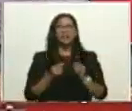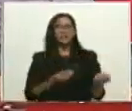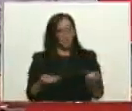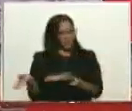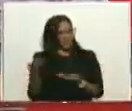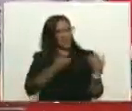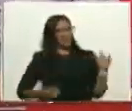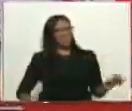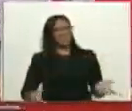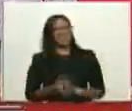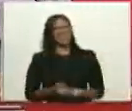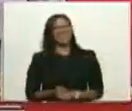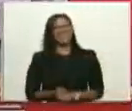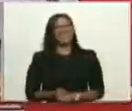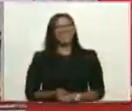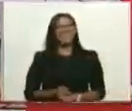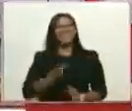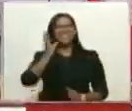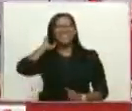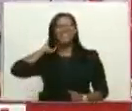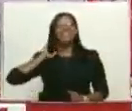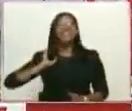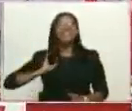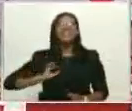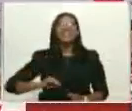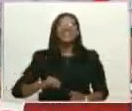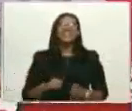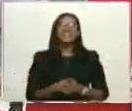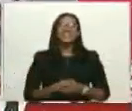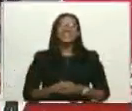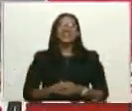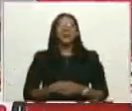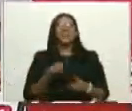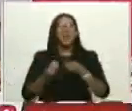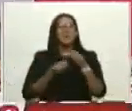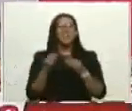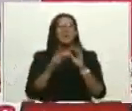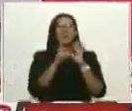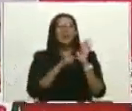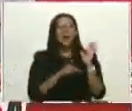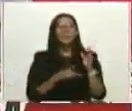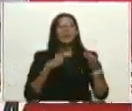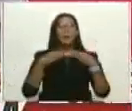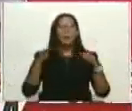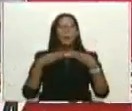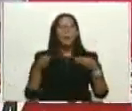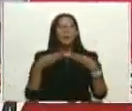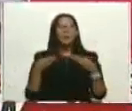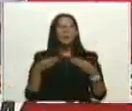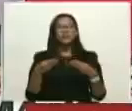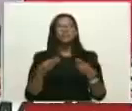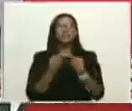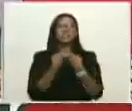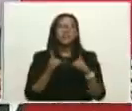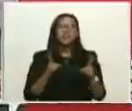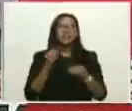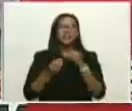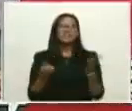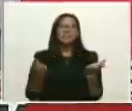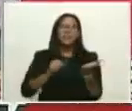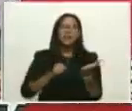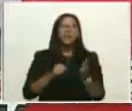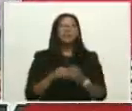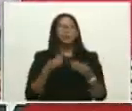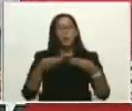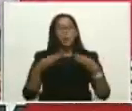presidente, por favor. Además. Habíamos hecho algunos programas con público y es distinto hacer el mazo con público que sí.